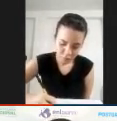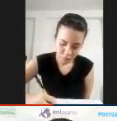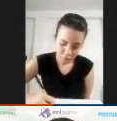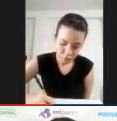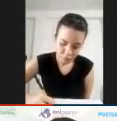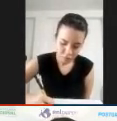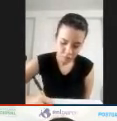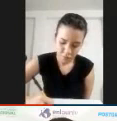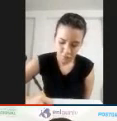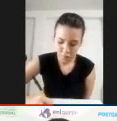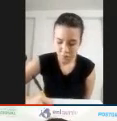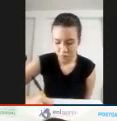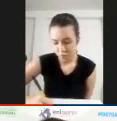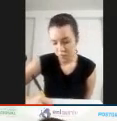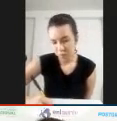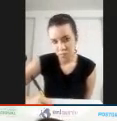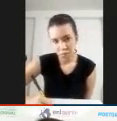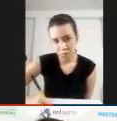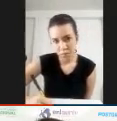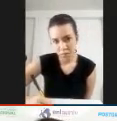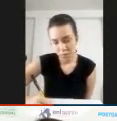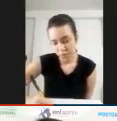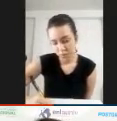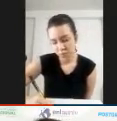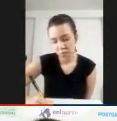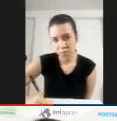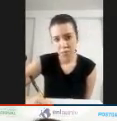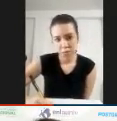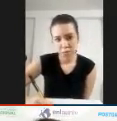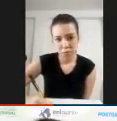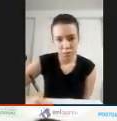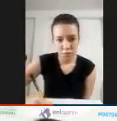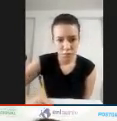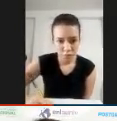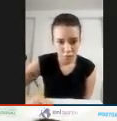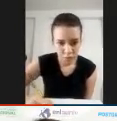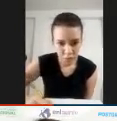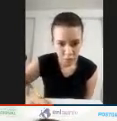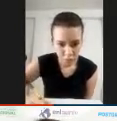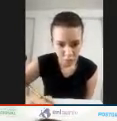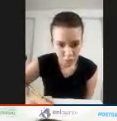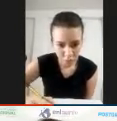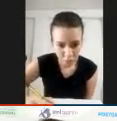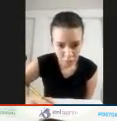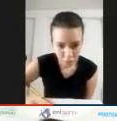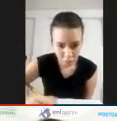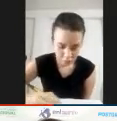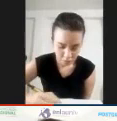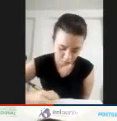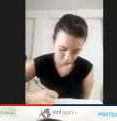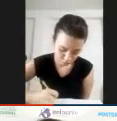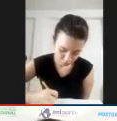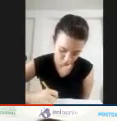a la aplicación de ciertas normas que nos da la ley, lo hablo en mi materia, como tal allá en la oficina.